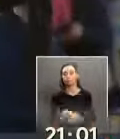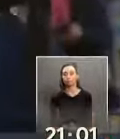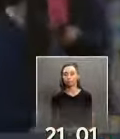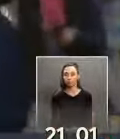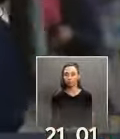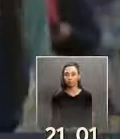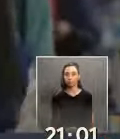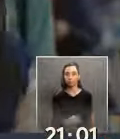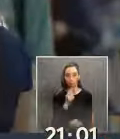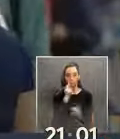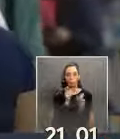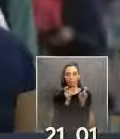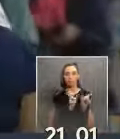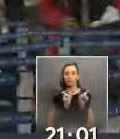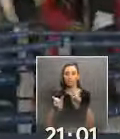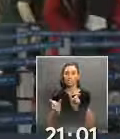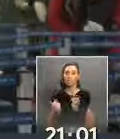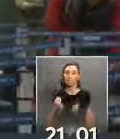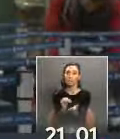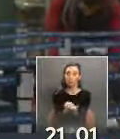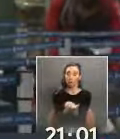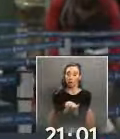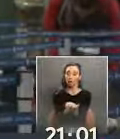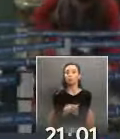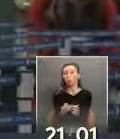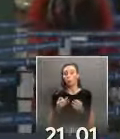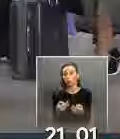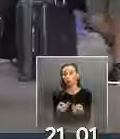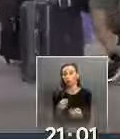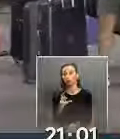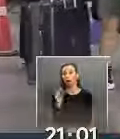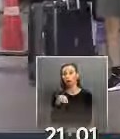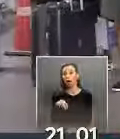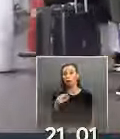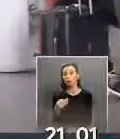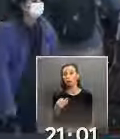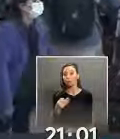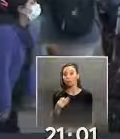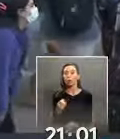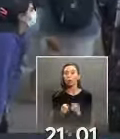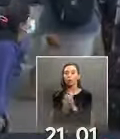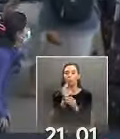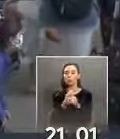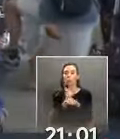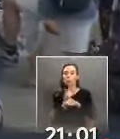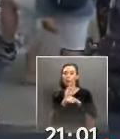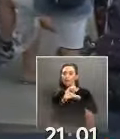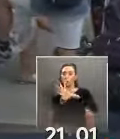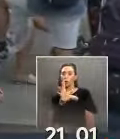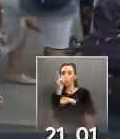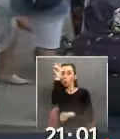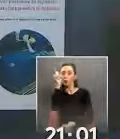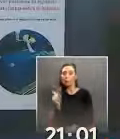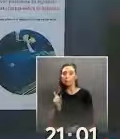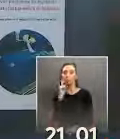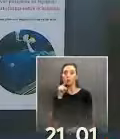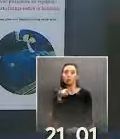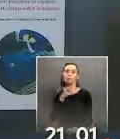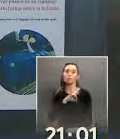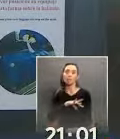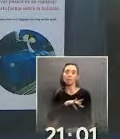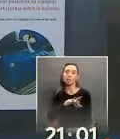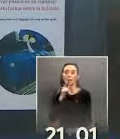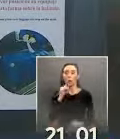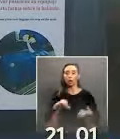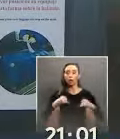Las fiscalizaciones se han intensificado y con justa razón. Un nuevo caso de variante Delta fue detectado en el territorio nacional. Se trata de un